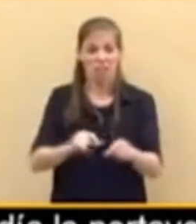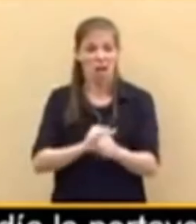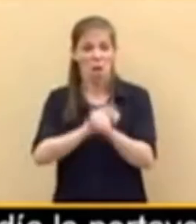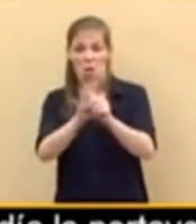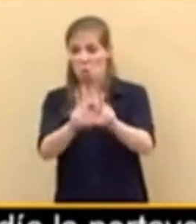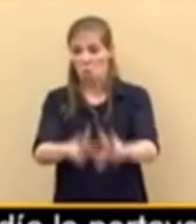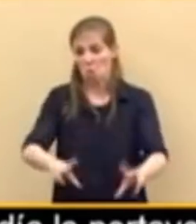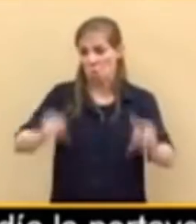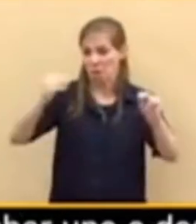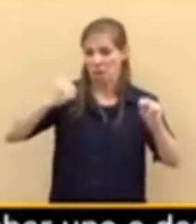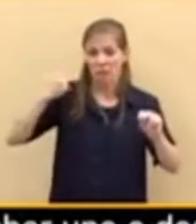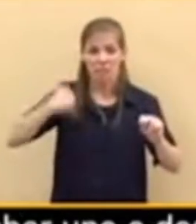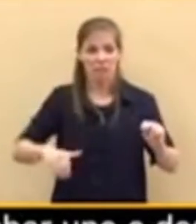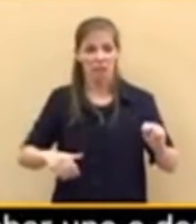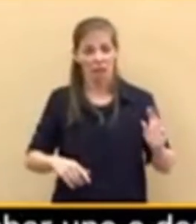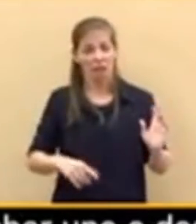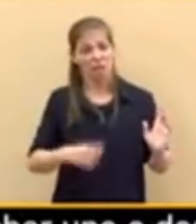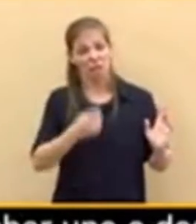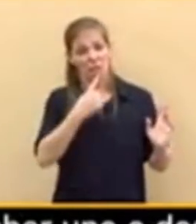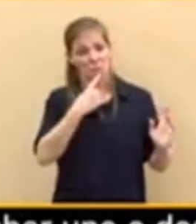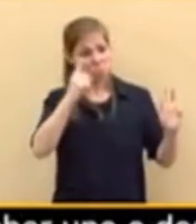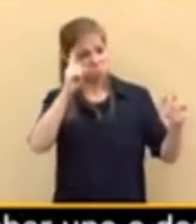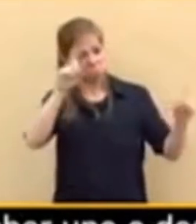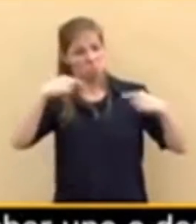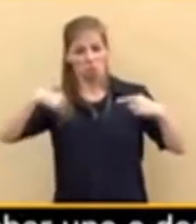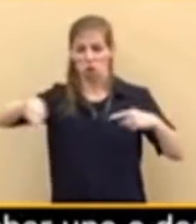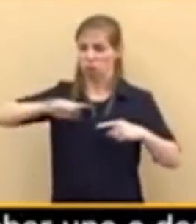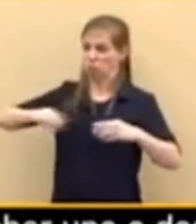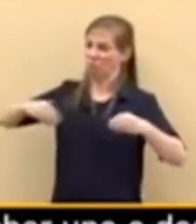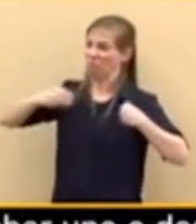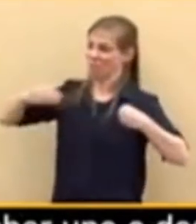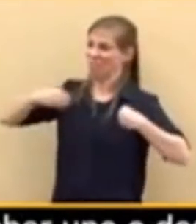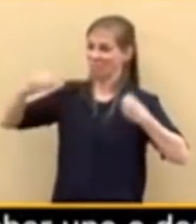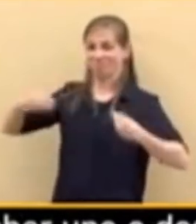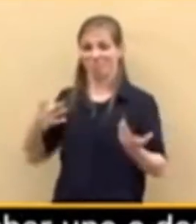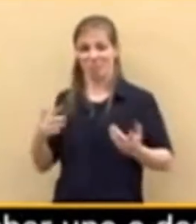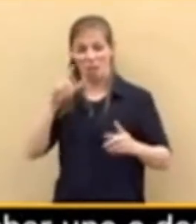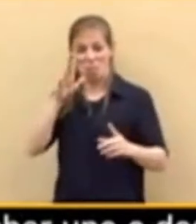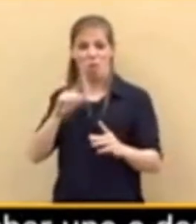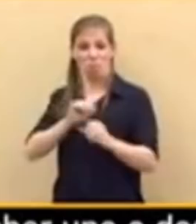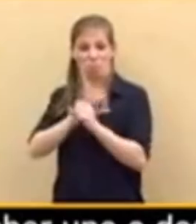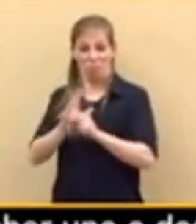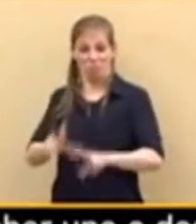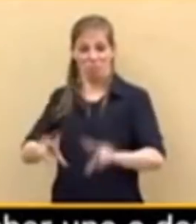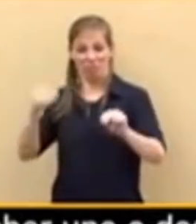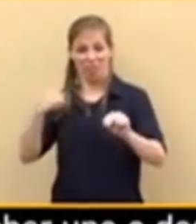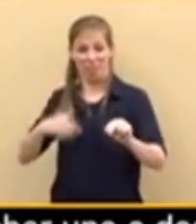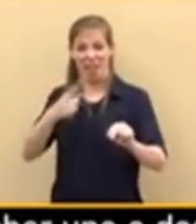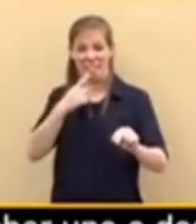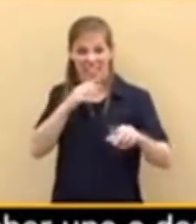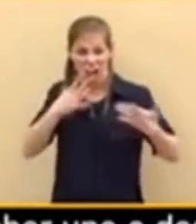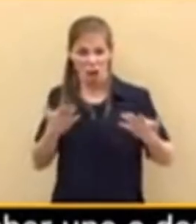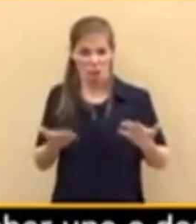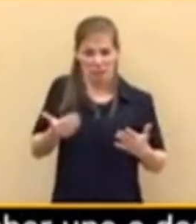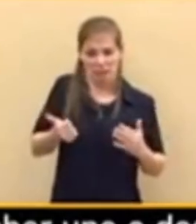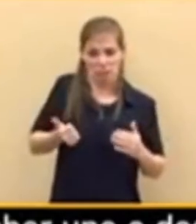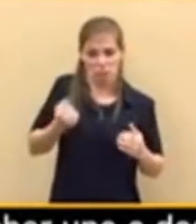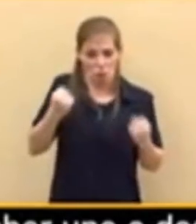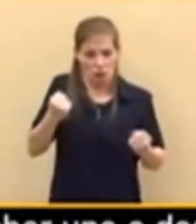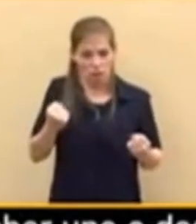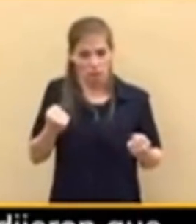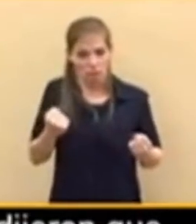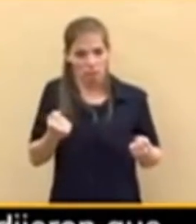fuertes? ¿Qué expertos? Si aquí no hay expertos. Si se lo ha dicho todo el mundo. Si es que no han puesto nada para que a